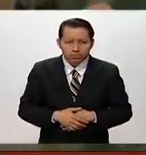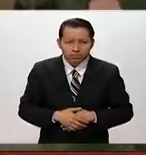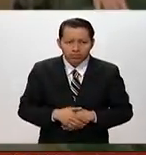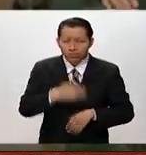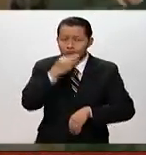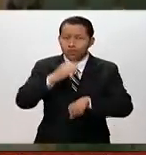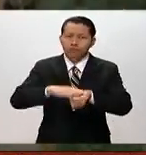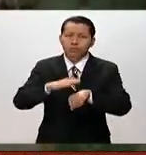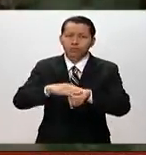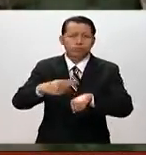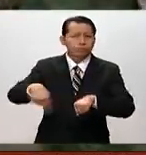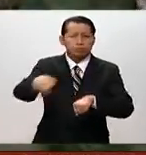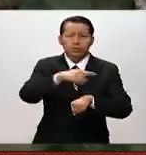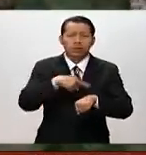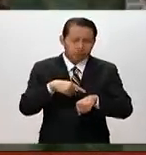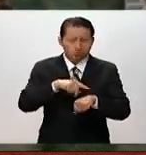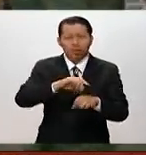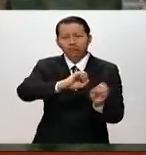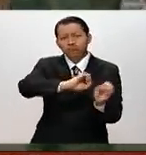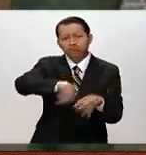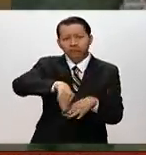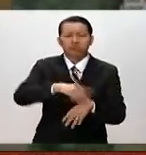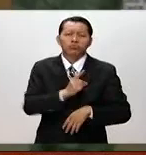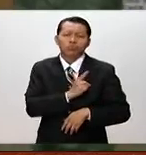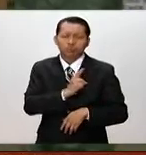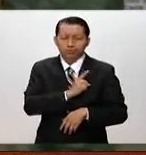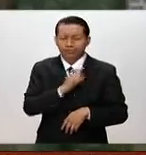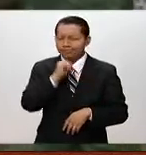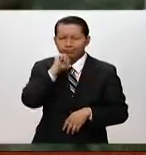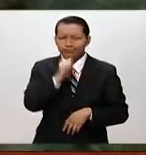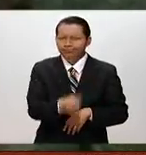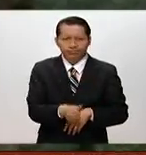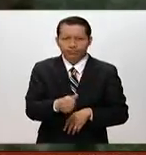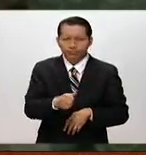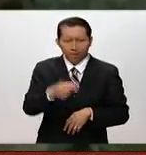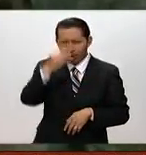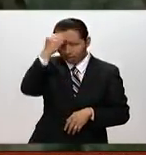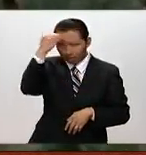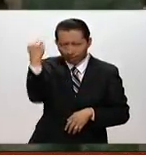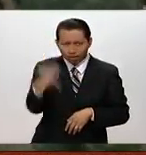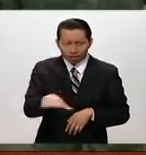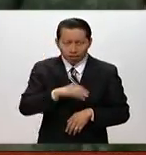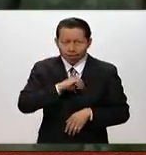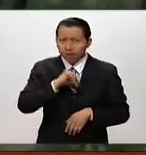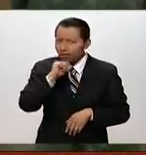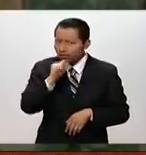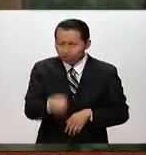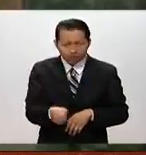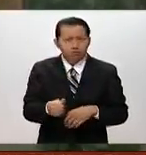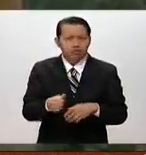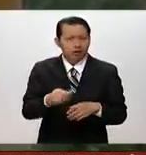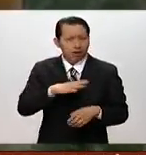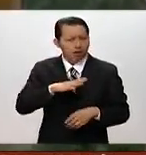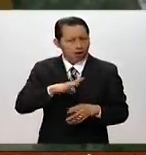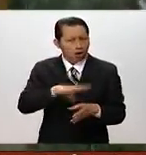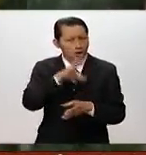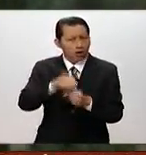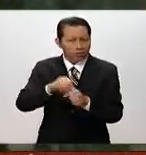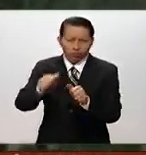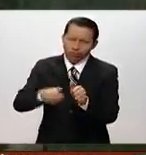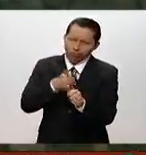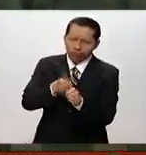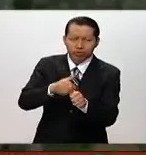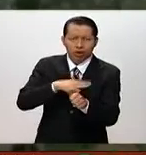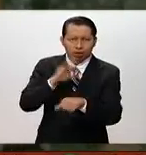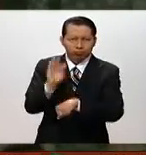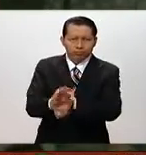solos, que no están ni abandonados y que cuentan con todo el apoyo y el respaldo. Lo